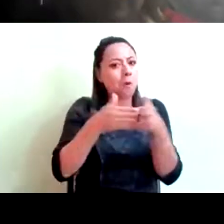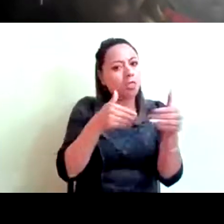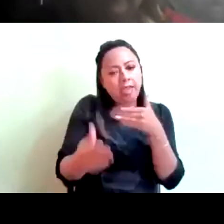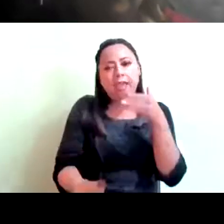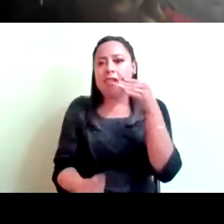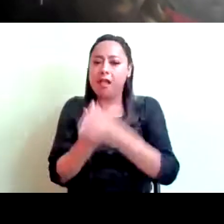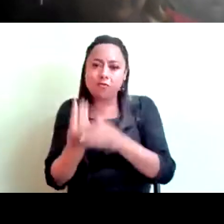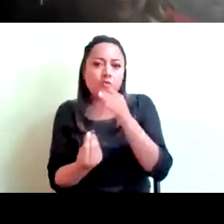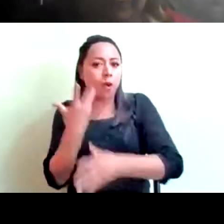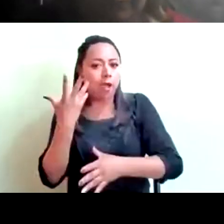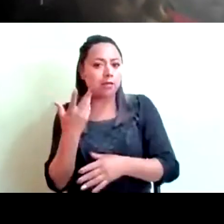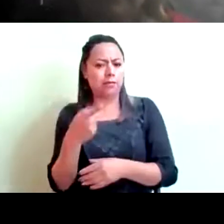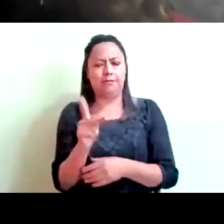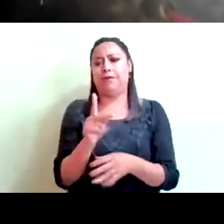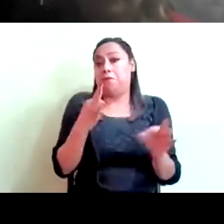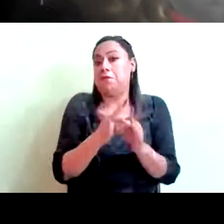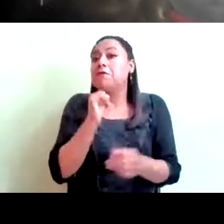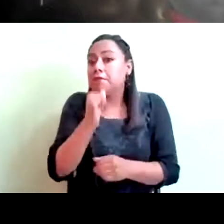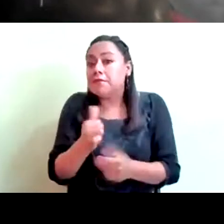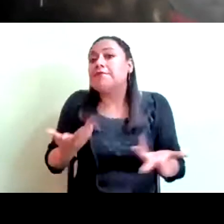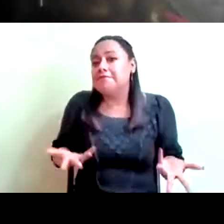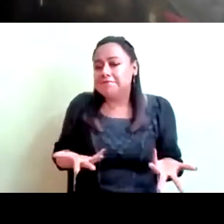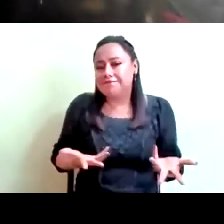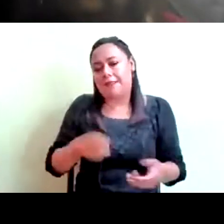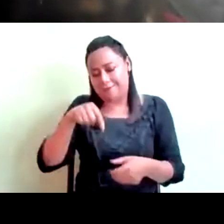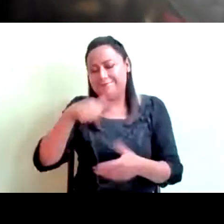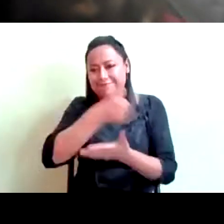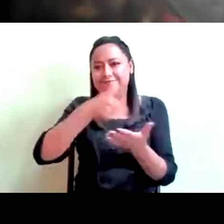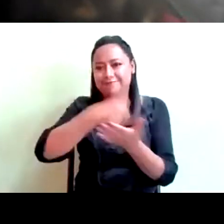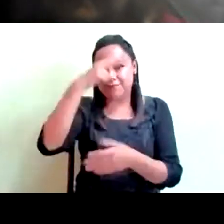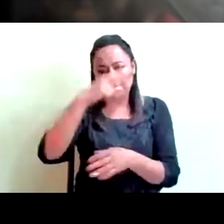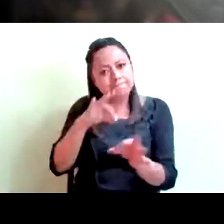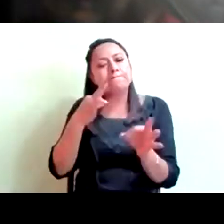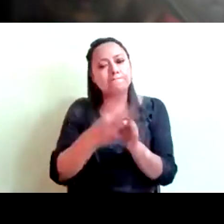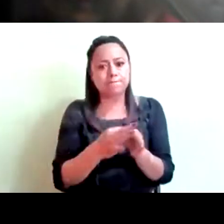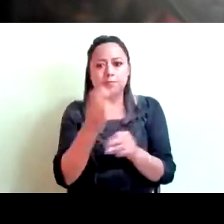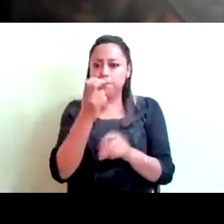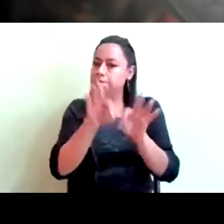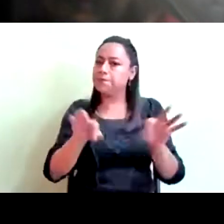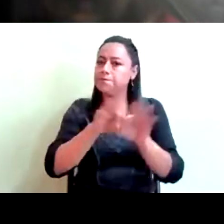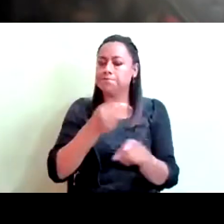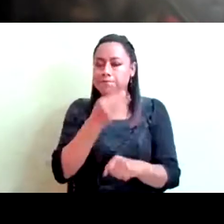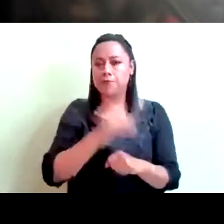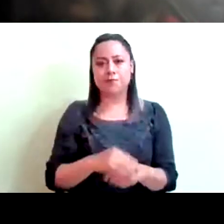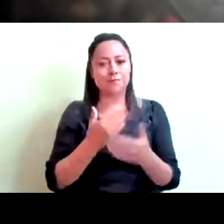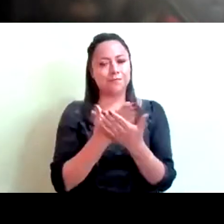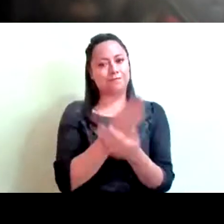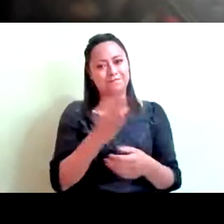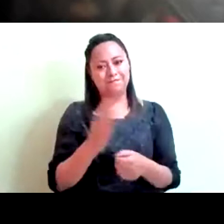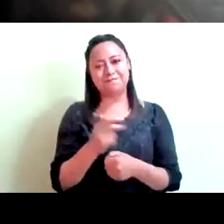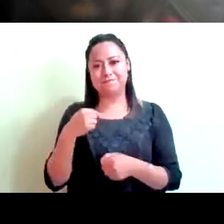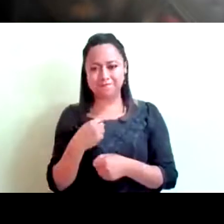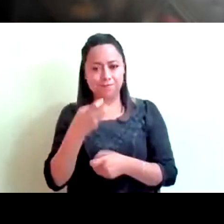pero tiene que ser aplicable a la Ciudad de México. Eso es súper importante y bueno, pues yo con esto